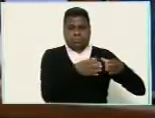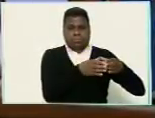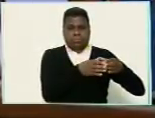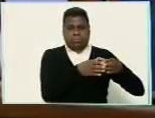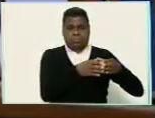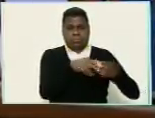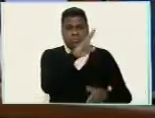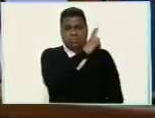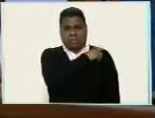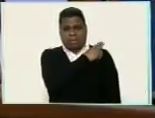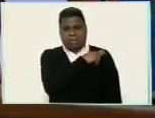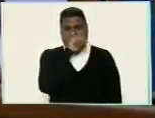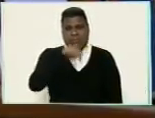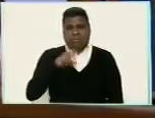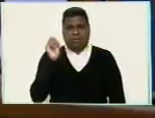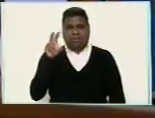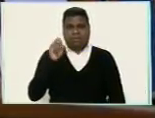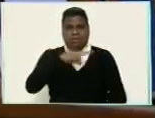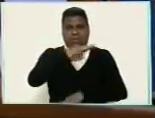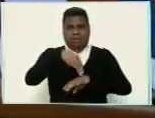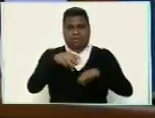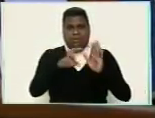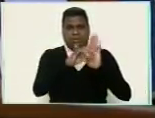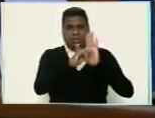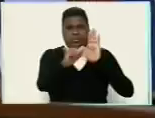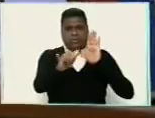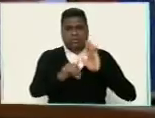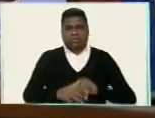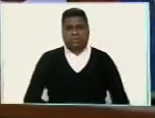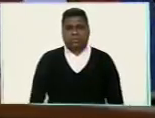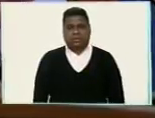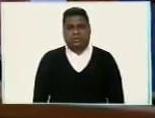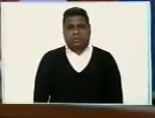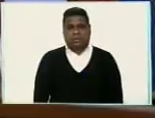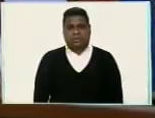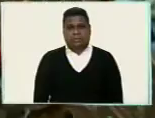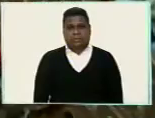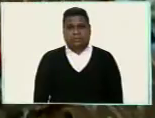Asamblea Nacional Constituyente. Es todo.